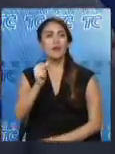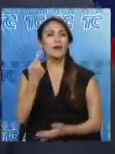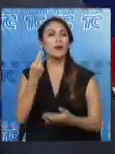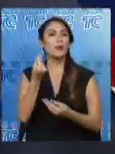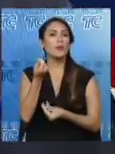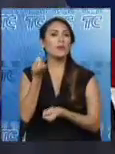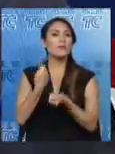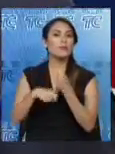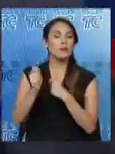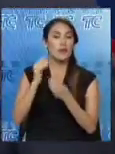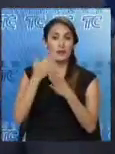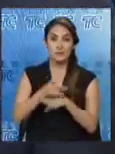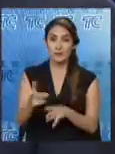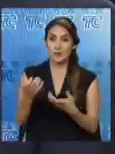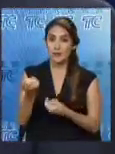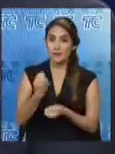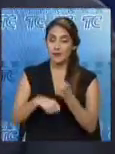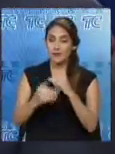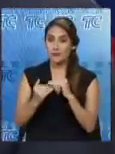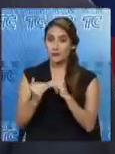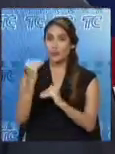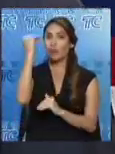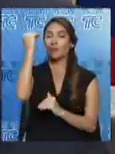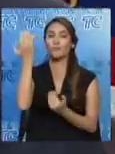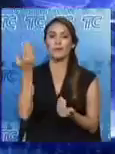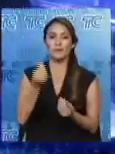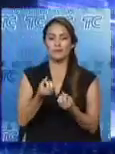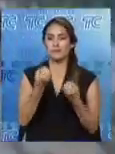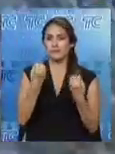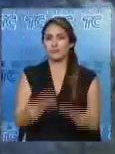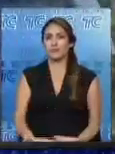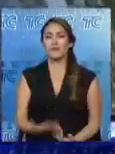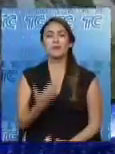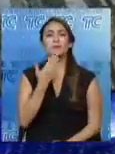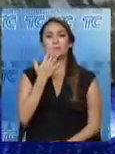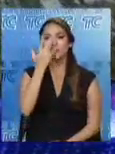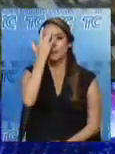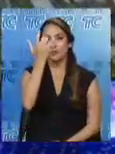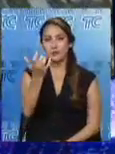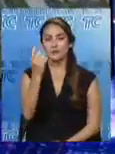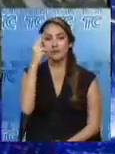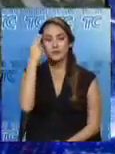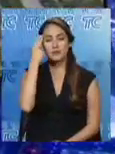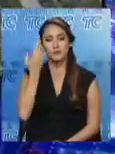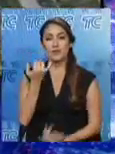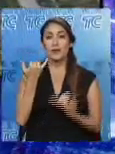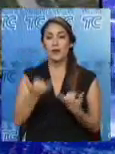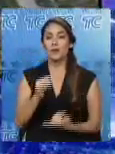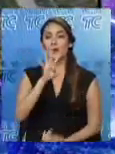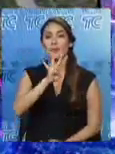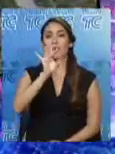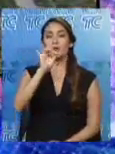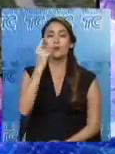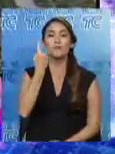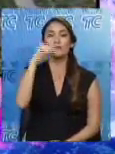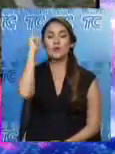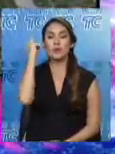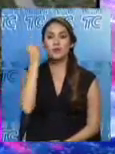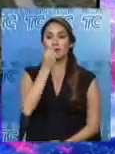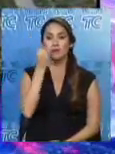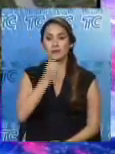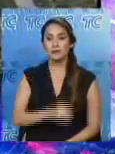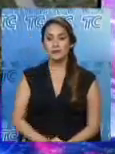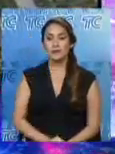y lo quieren vender a precio de gallina con huevos de oro. El Ministerio del Ambiente adquirió esos terrenos por un monto de 48 millones de